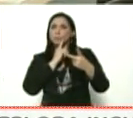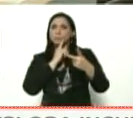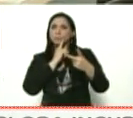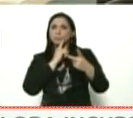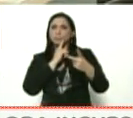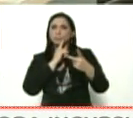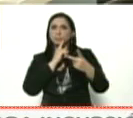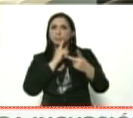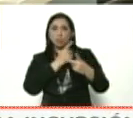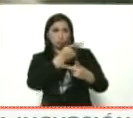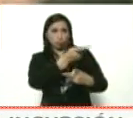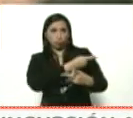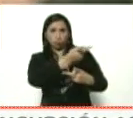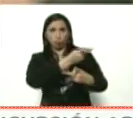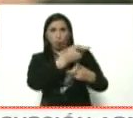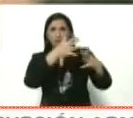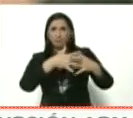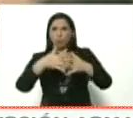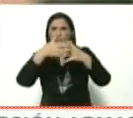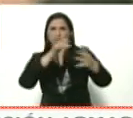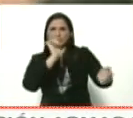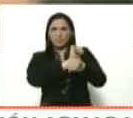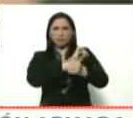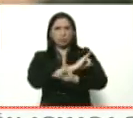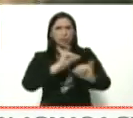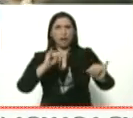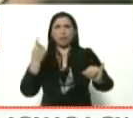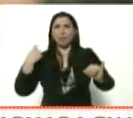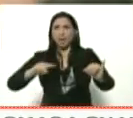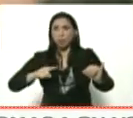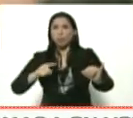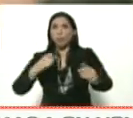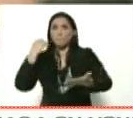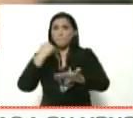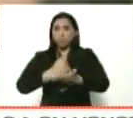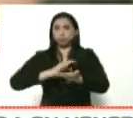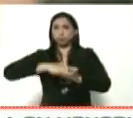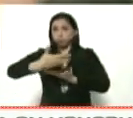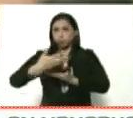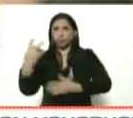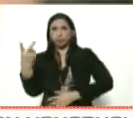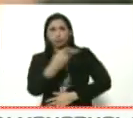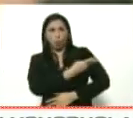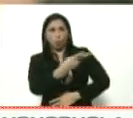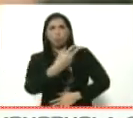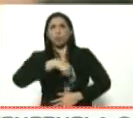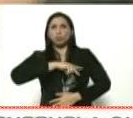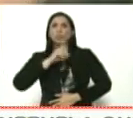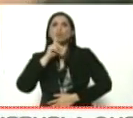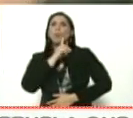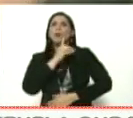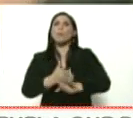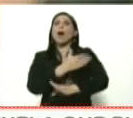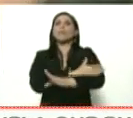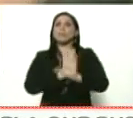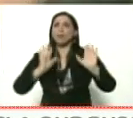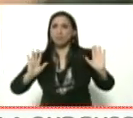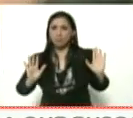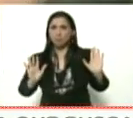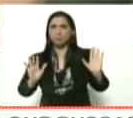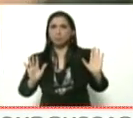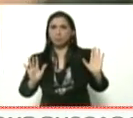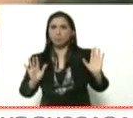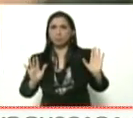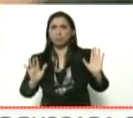a estos dos estadounidenses. Aquí tengo los pasaportes de los dos, los nombramos con tiempo y